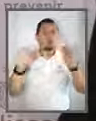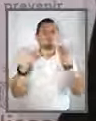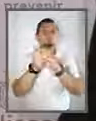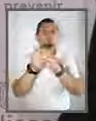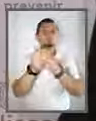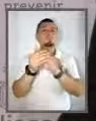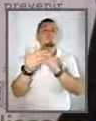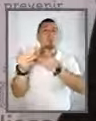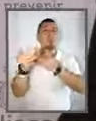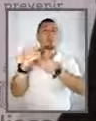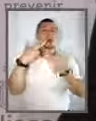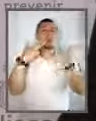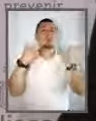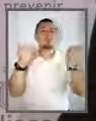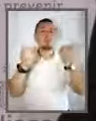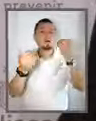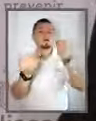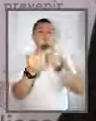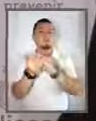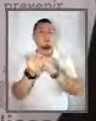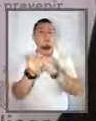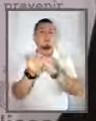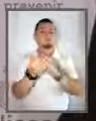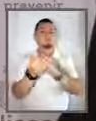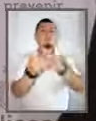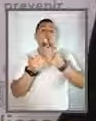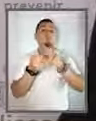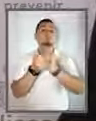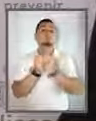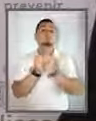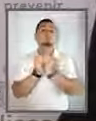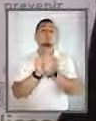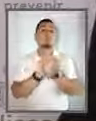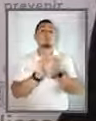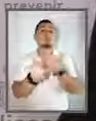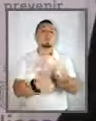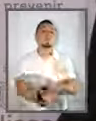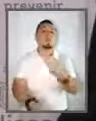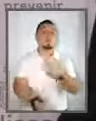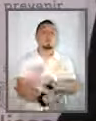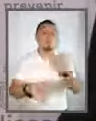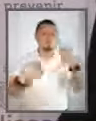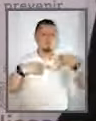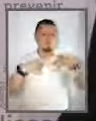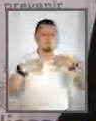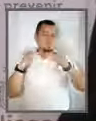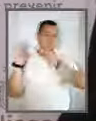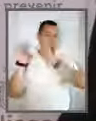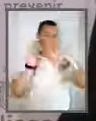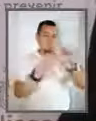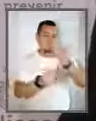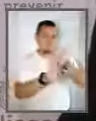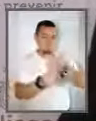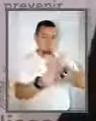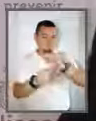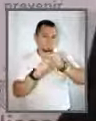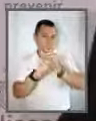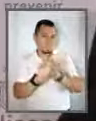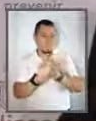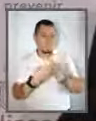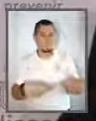fiscal en donde se estaban presumiblemente llevando a cabo la corroboración de las pruebas para detectar el